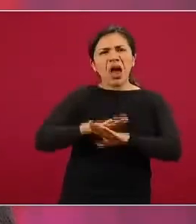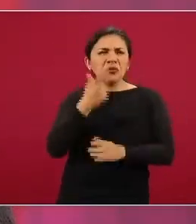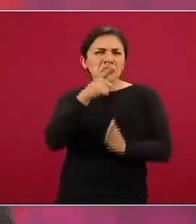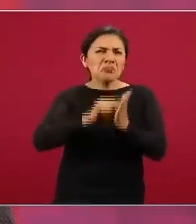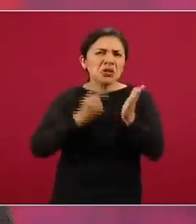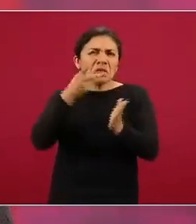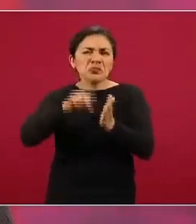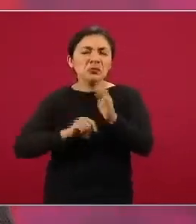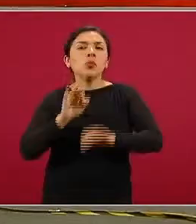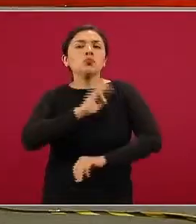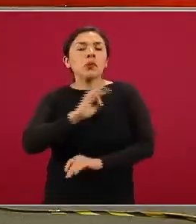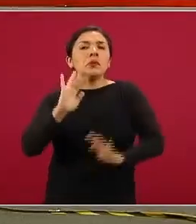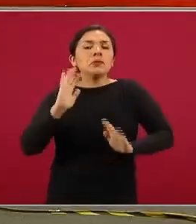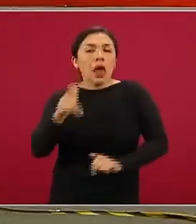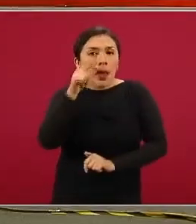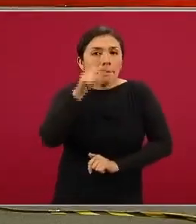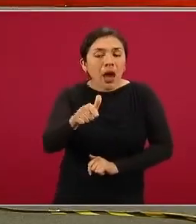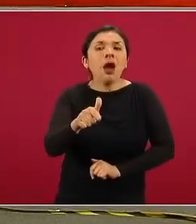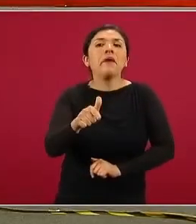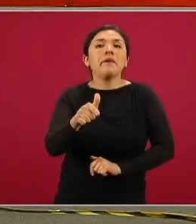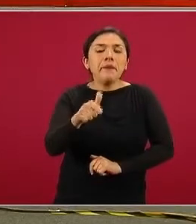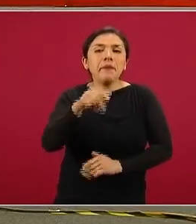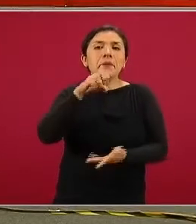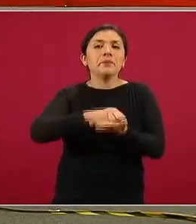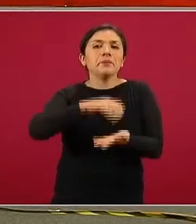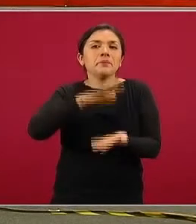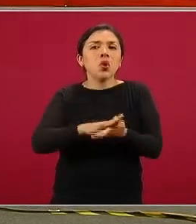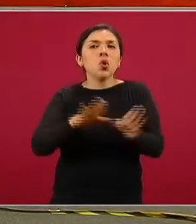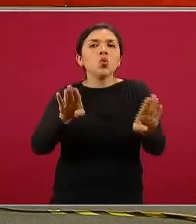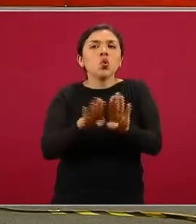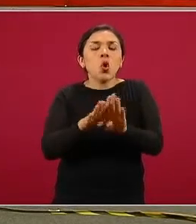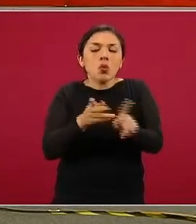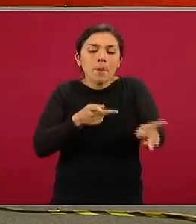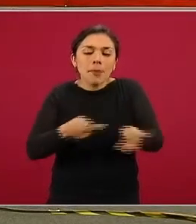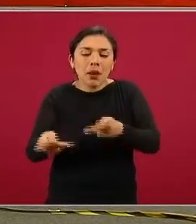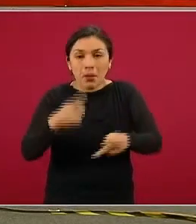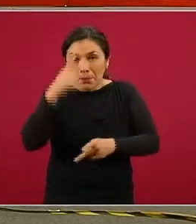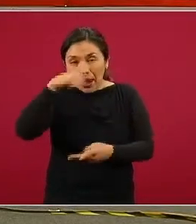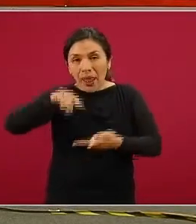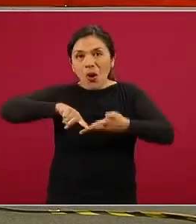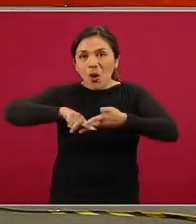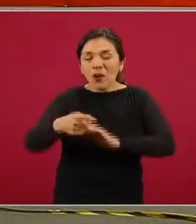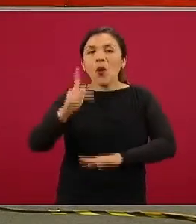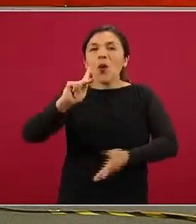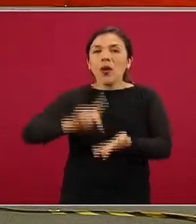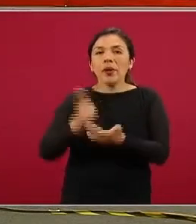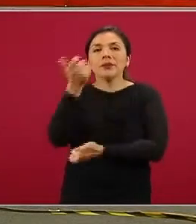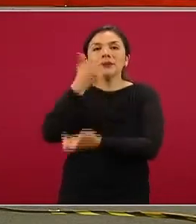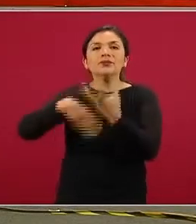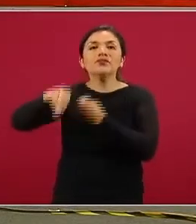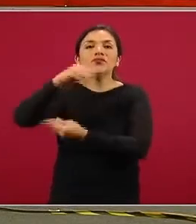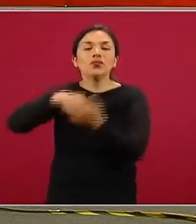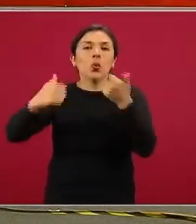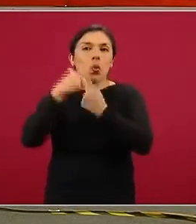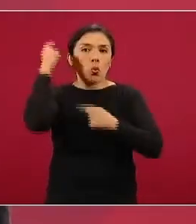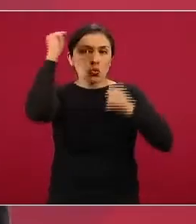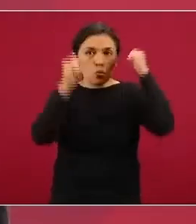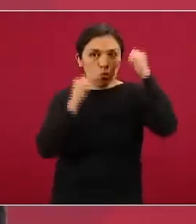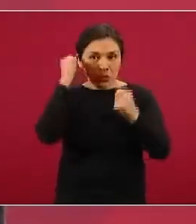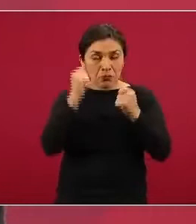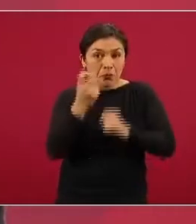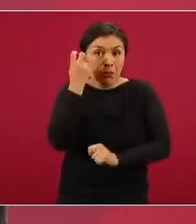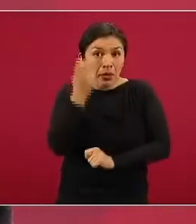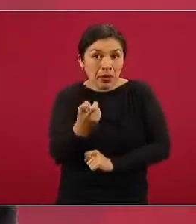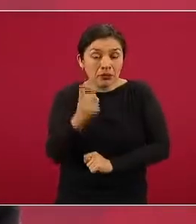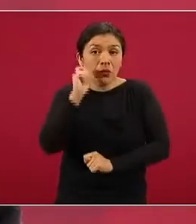meses pudimos establecer mecanismos para reactivar la industria turística. Hablo en plural porque esto ha